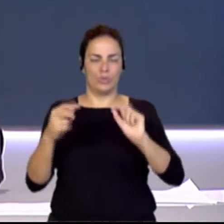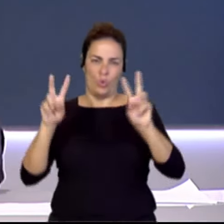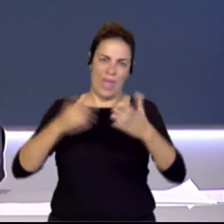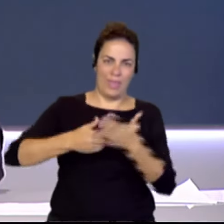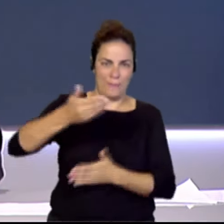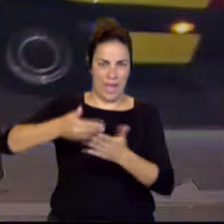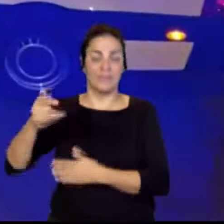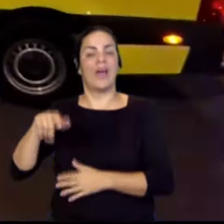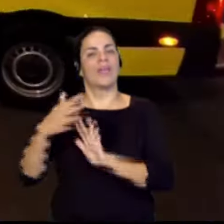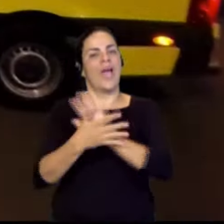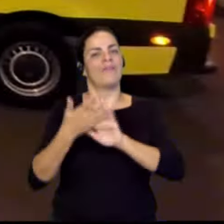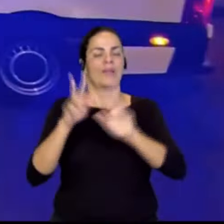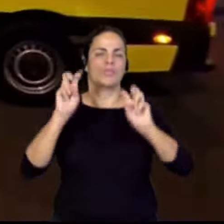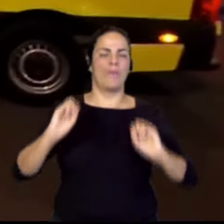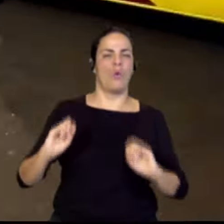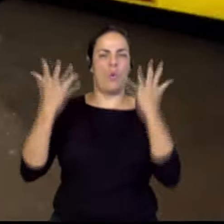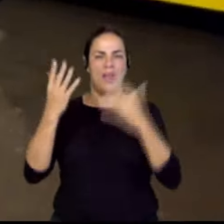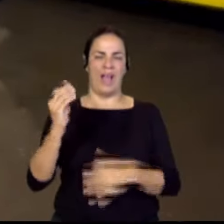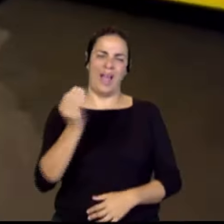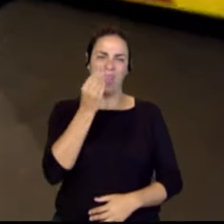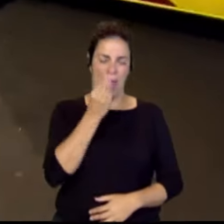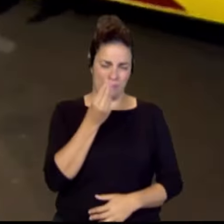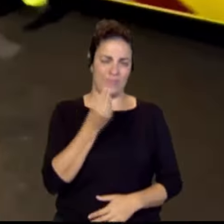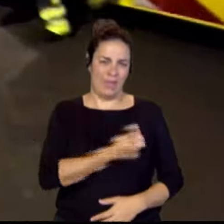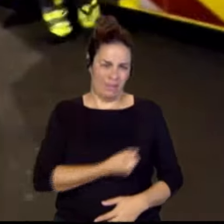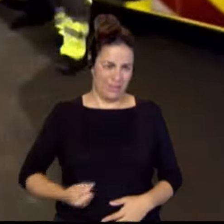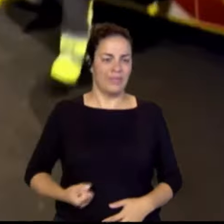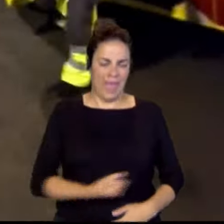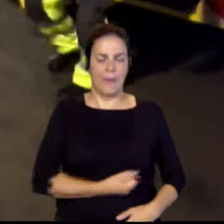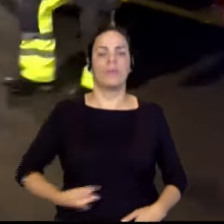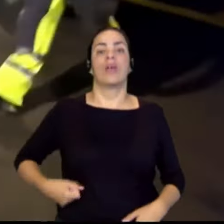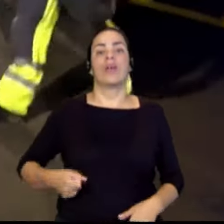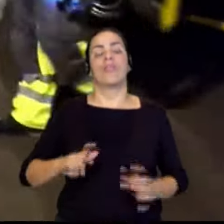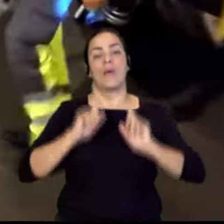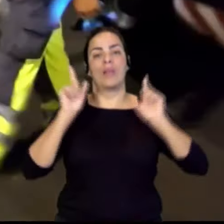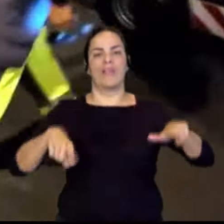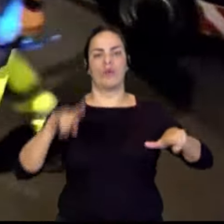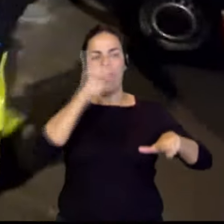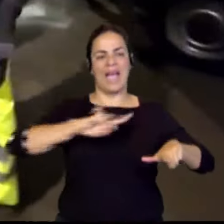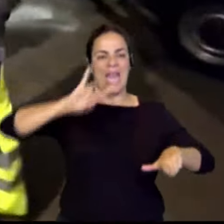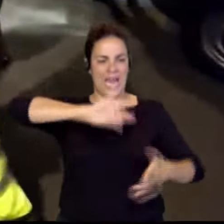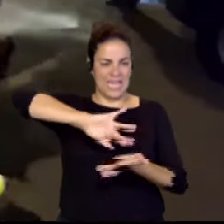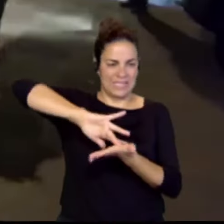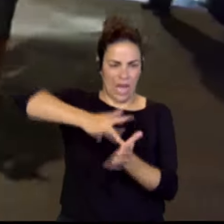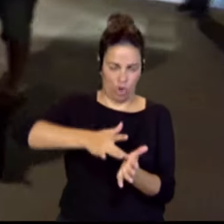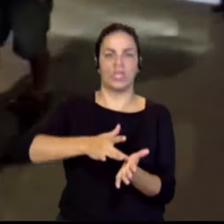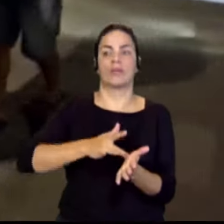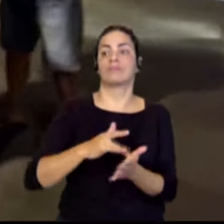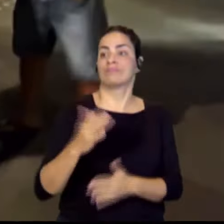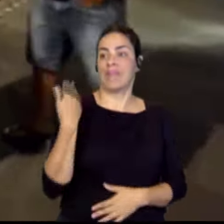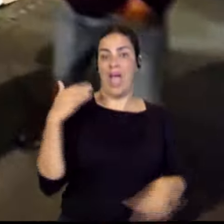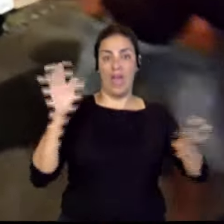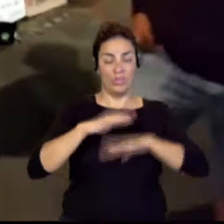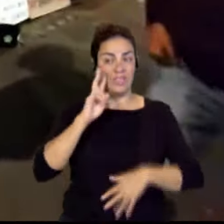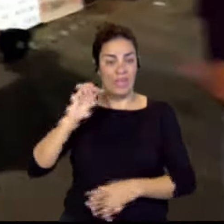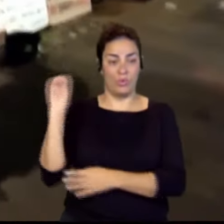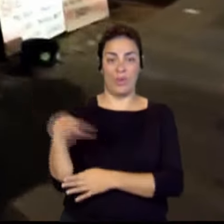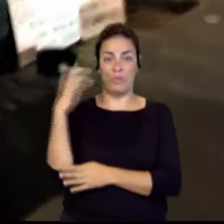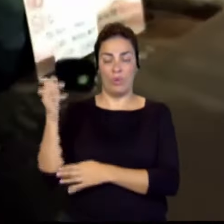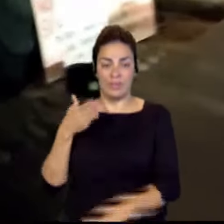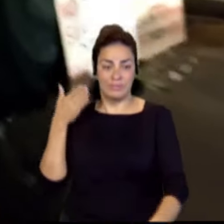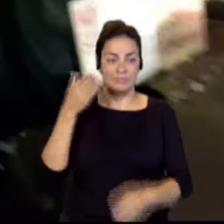a hablar de la huelga de hambre de la plataforma Canarias se agota en la laguna en tenerife anoche ahí lo ven una ambulancia acudió hasta